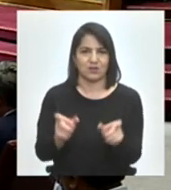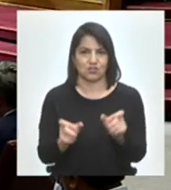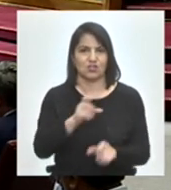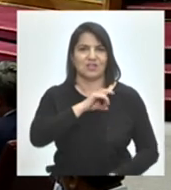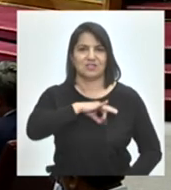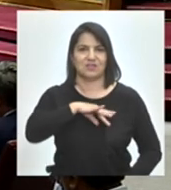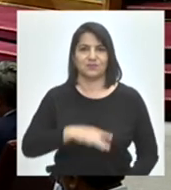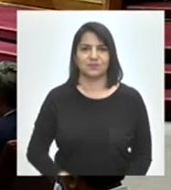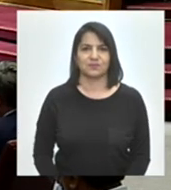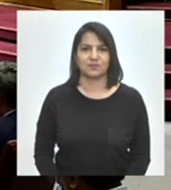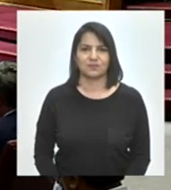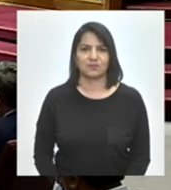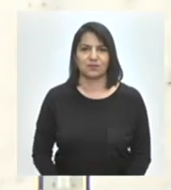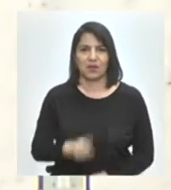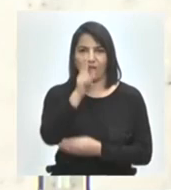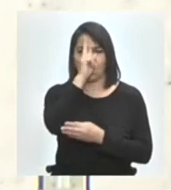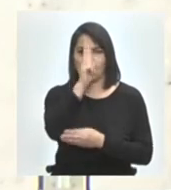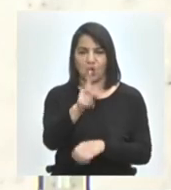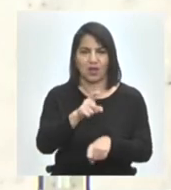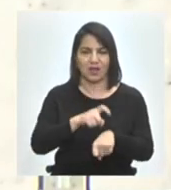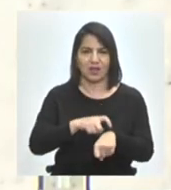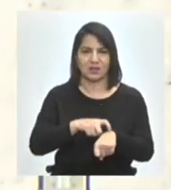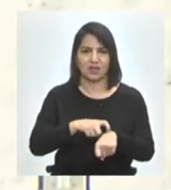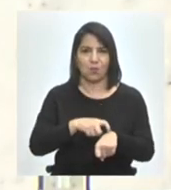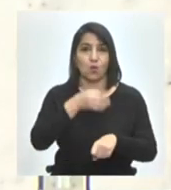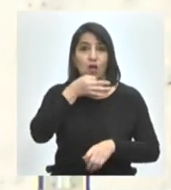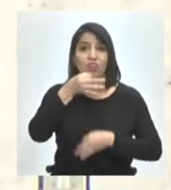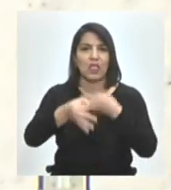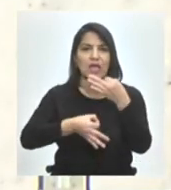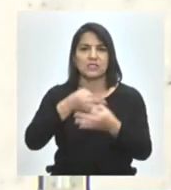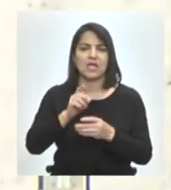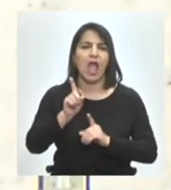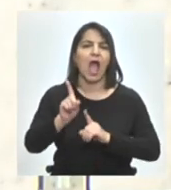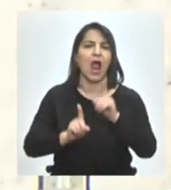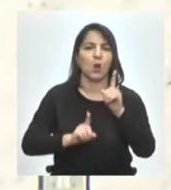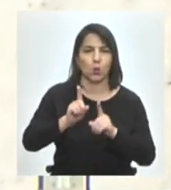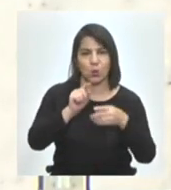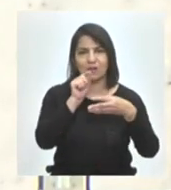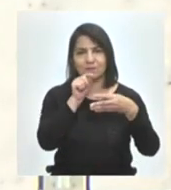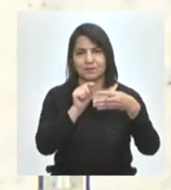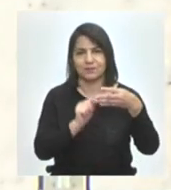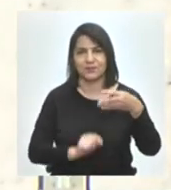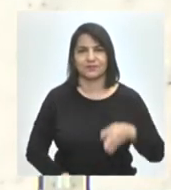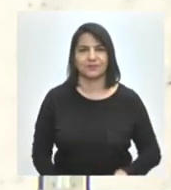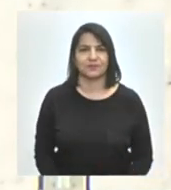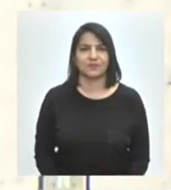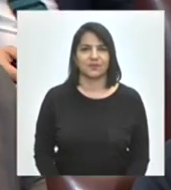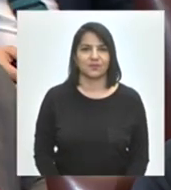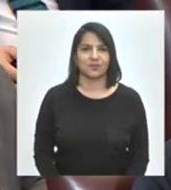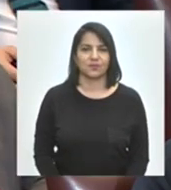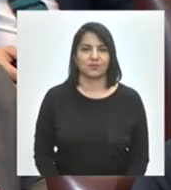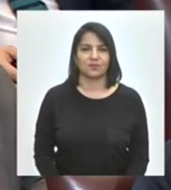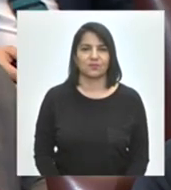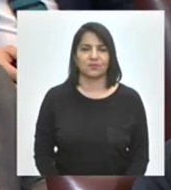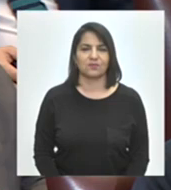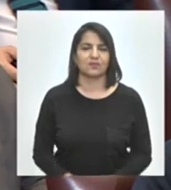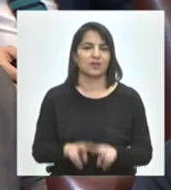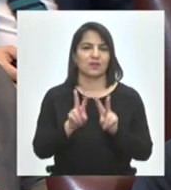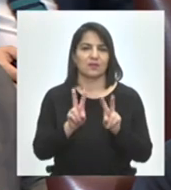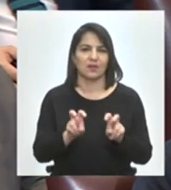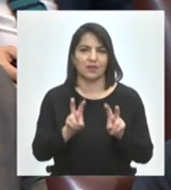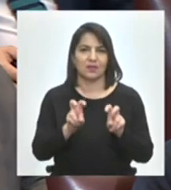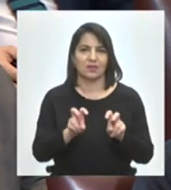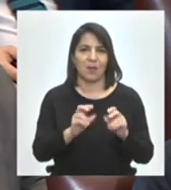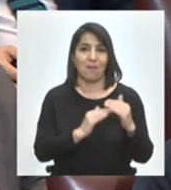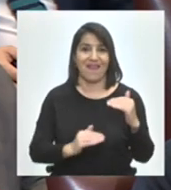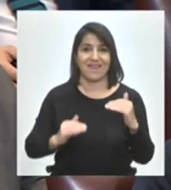Chile. Y en honor al tiempo, voy a mencionar solo algunas de ellas. En materia de equidad